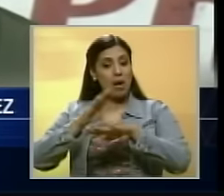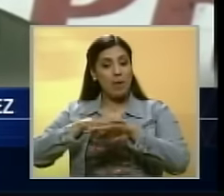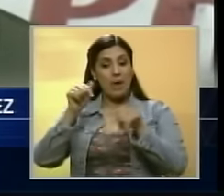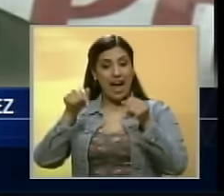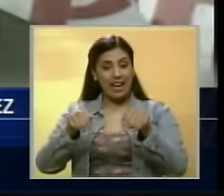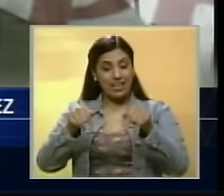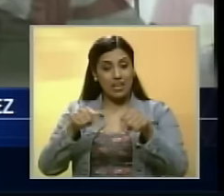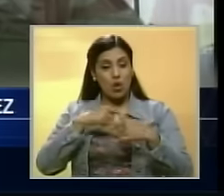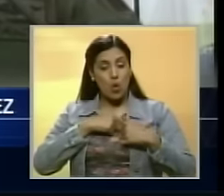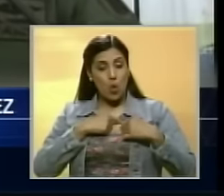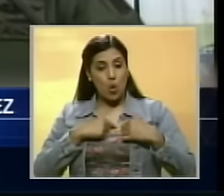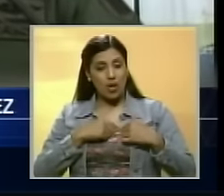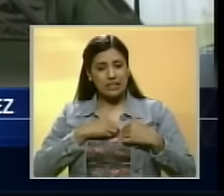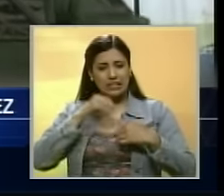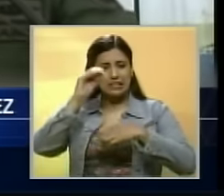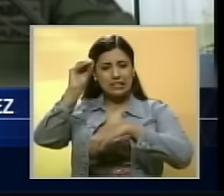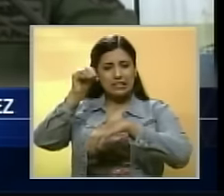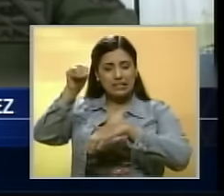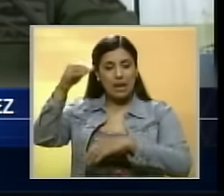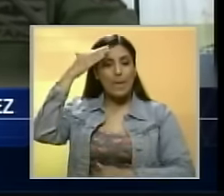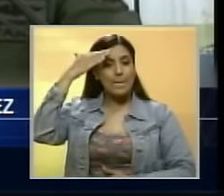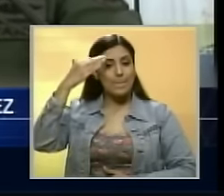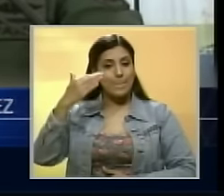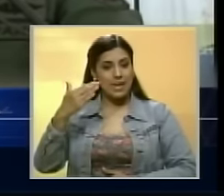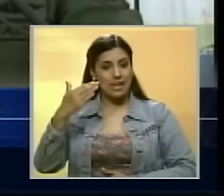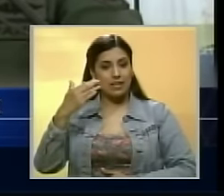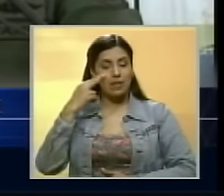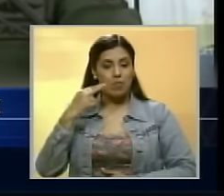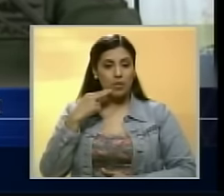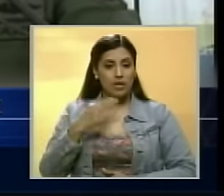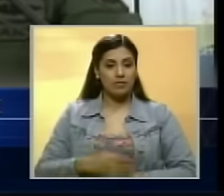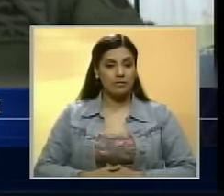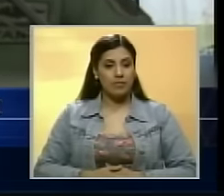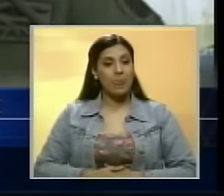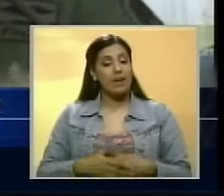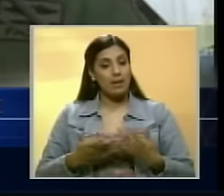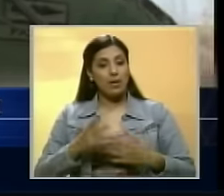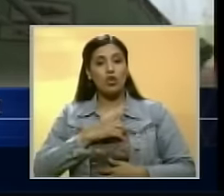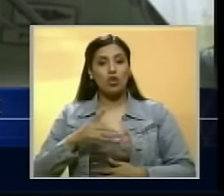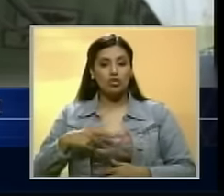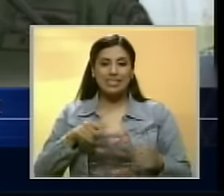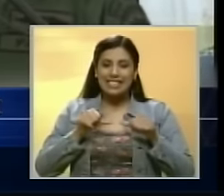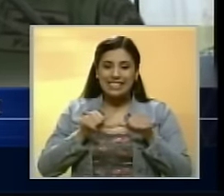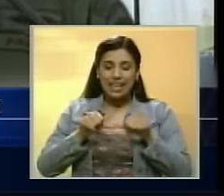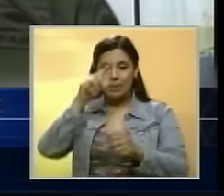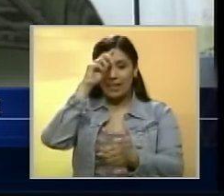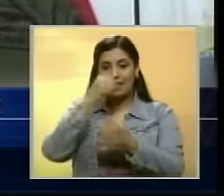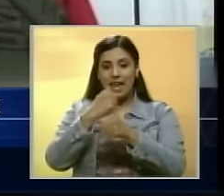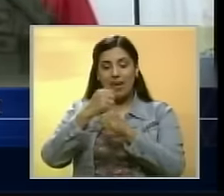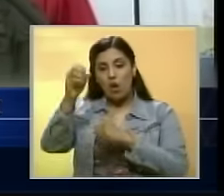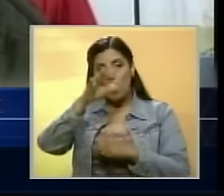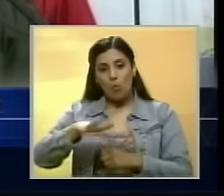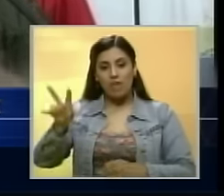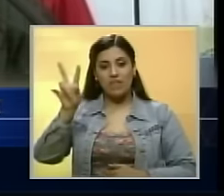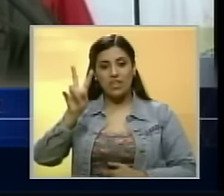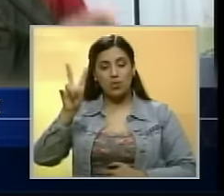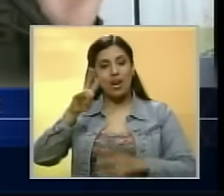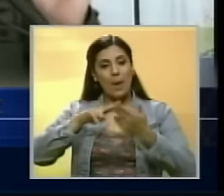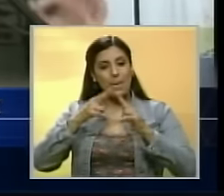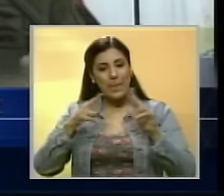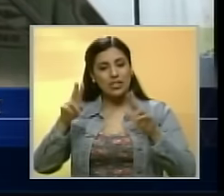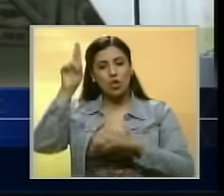aquí desde el corazón de la Fuerza Armada nacional bolivariana si pues que nosotros Seguiremos trabajando por el pueblo de Venezuela por